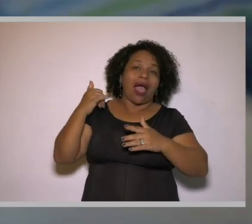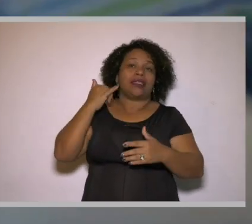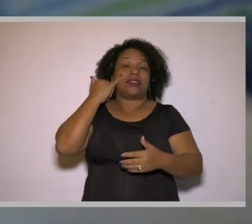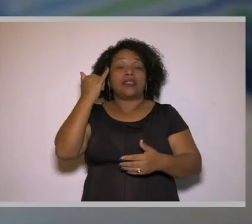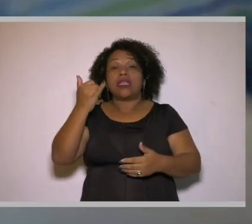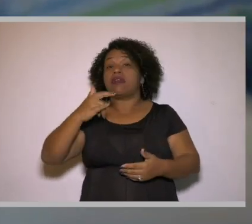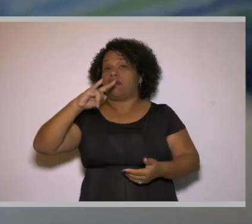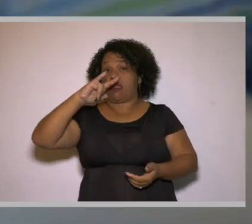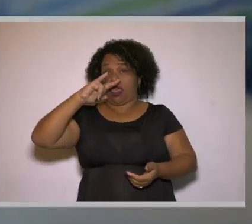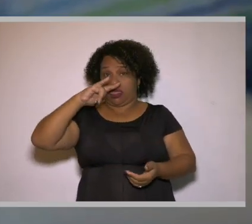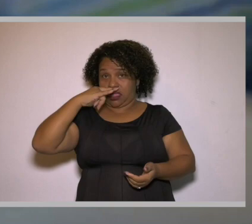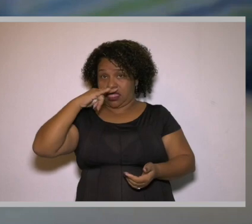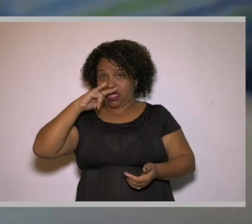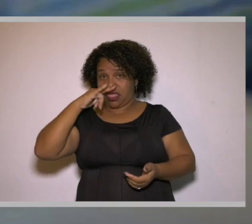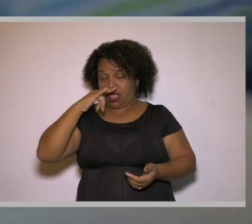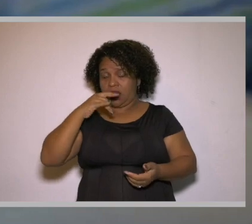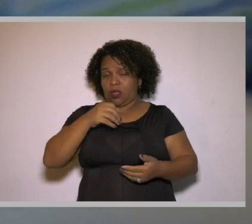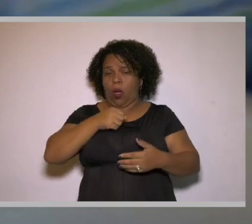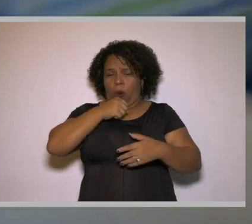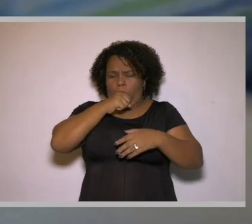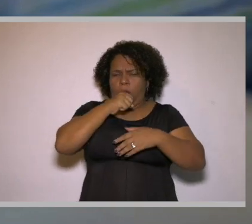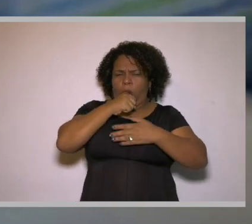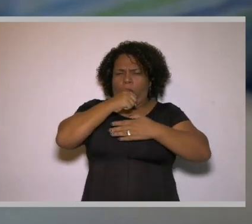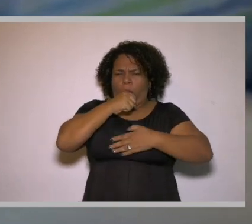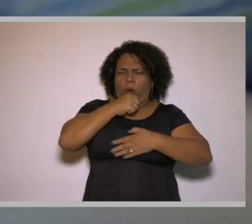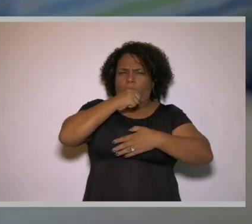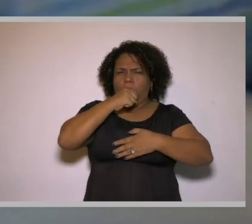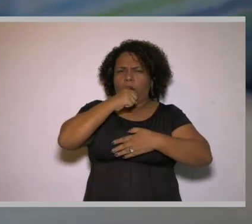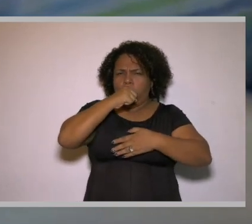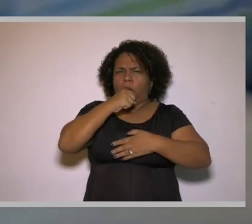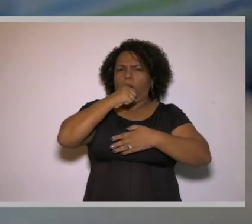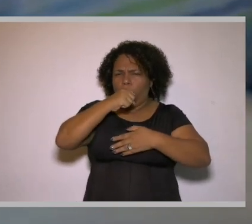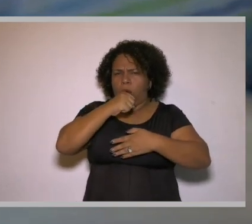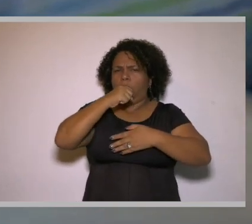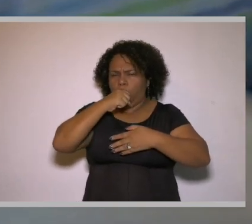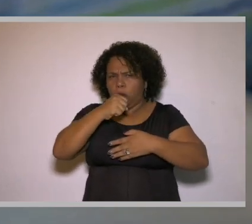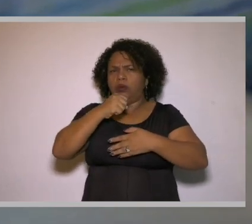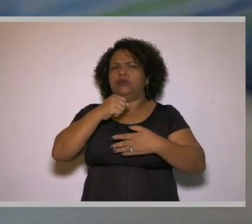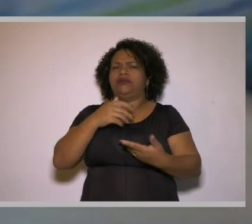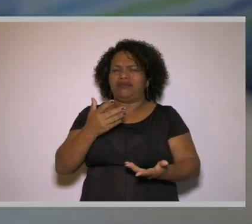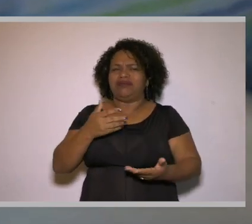días, sino también la gripe que recién inicia. Cuando un niño está